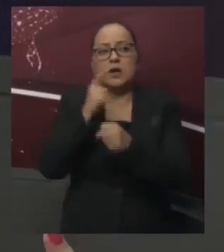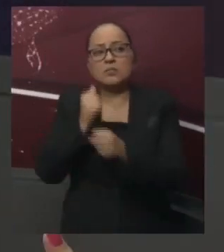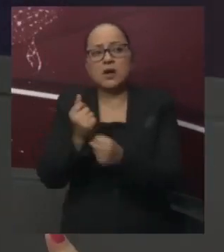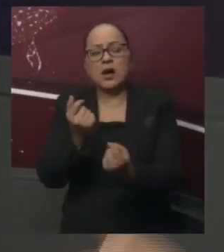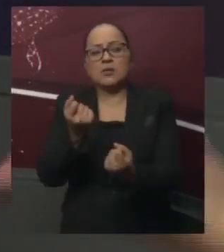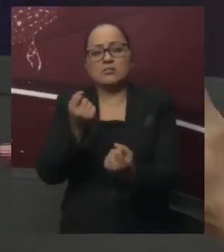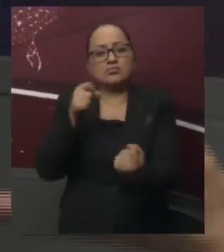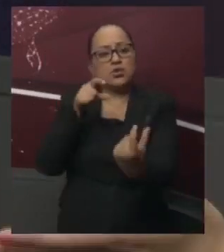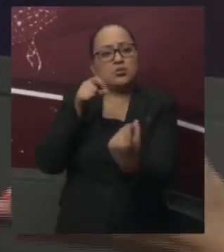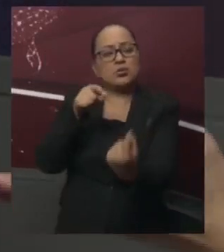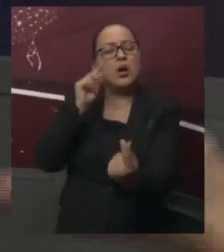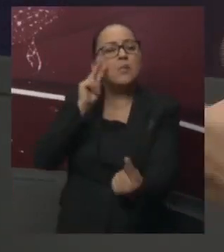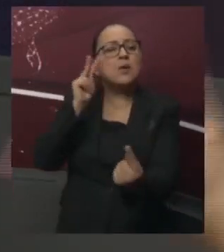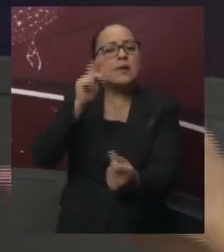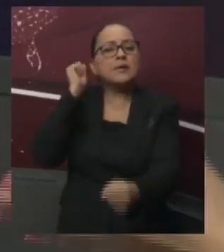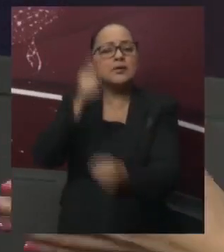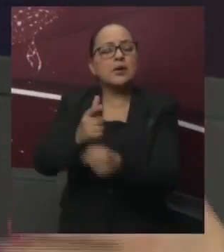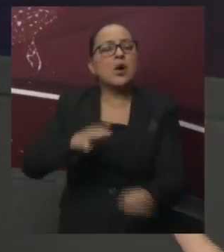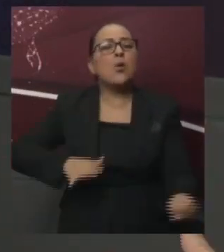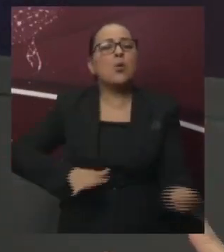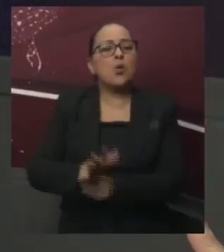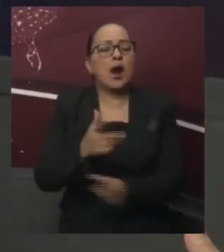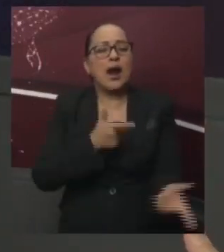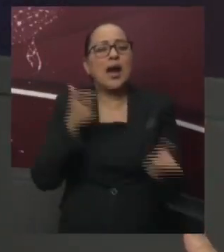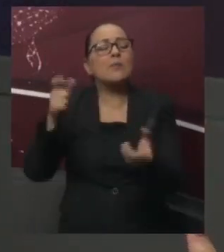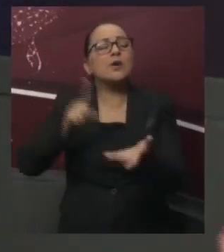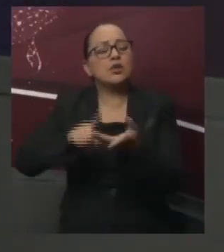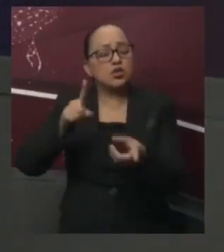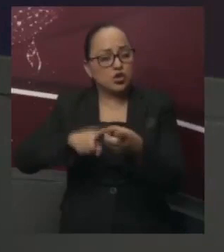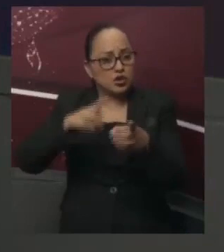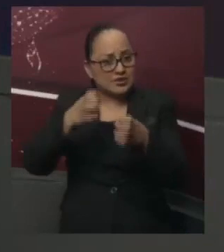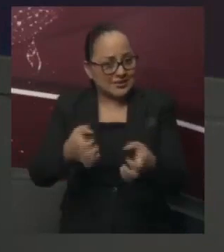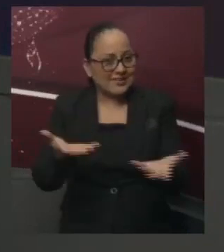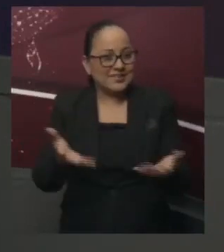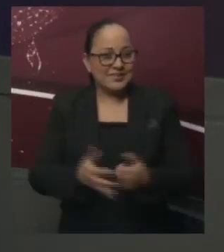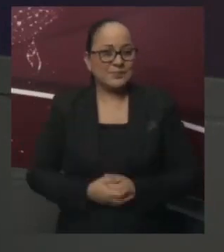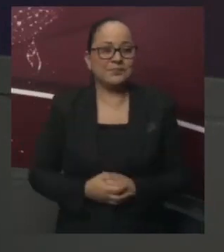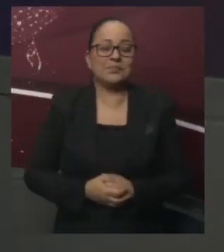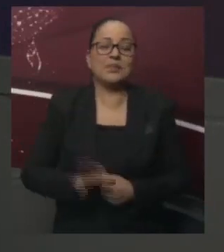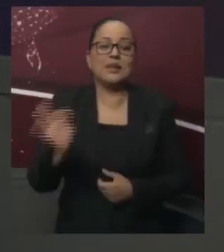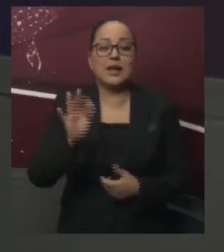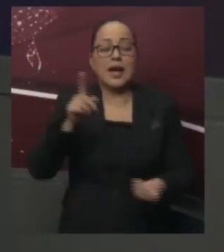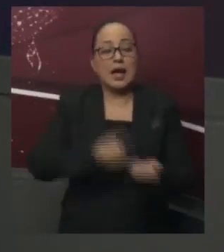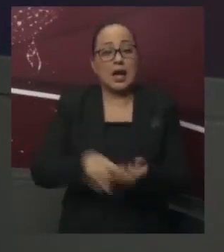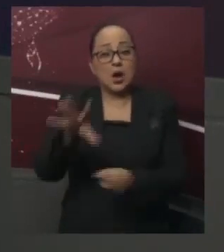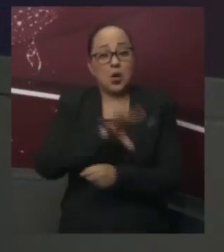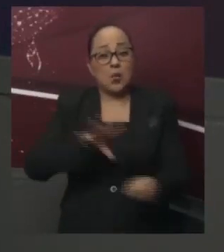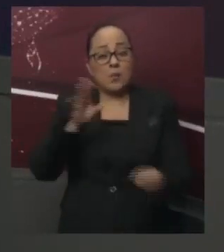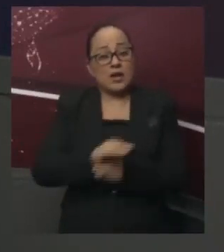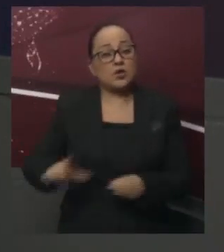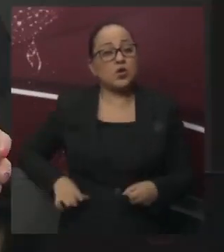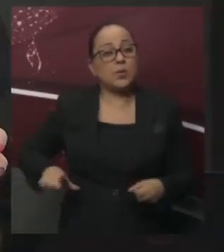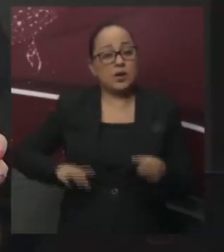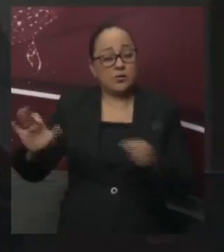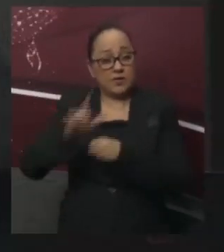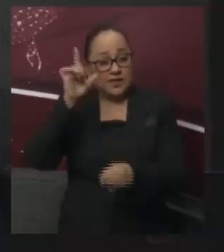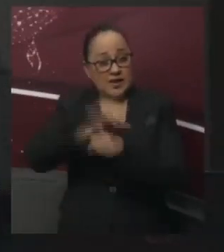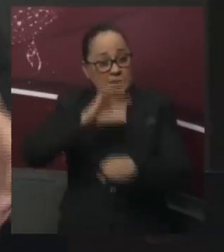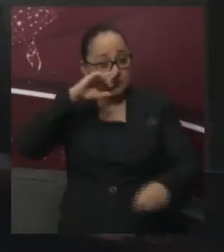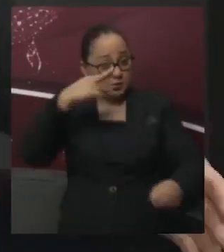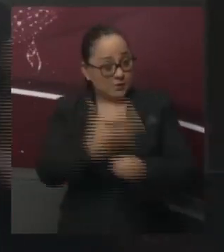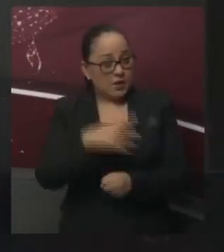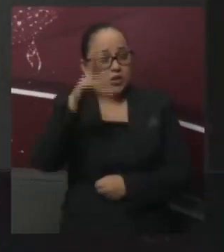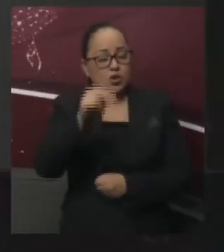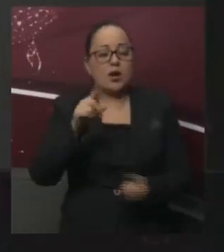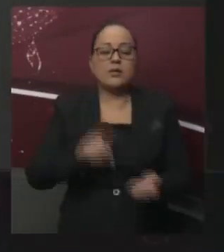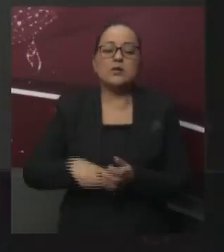eso sería genial. Pero bueno, de nueva cuenta, no pensemos que todo el trabajo lo tiene el gobierno federal. También los 3